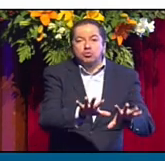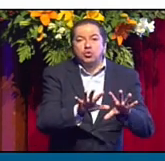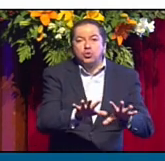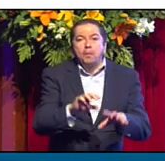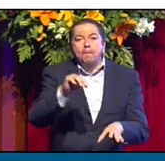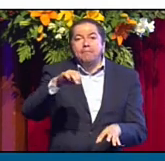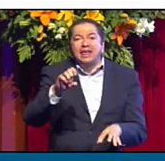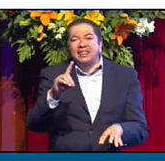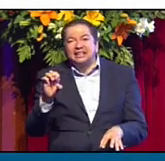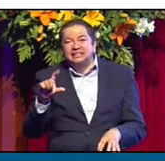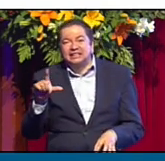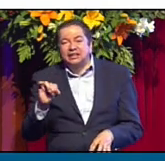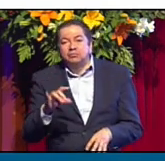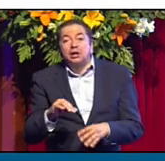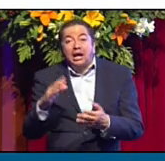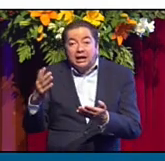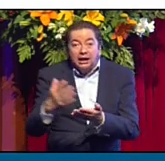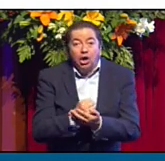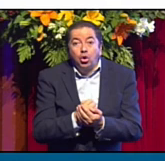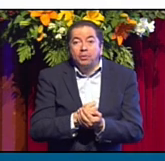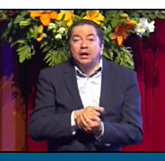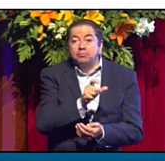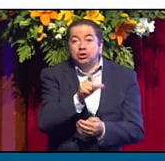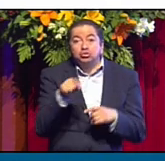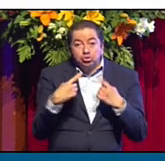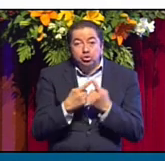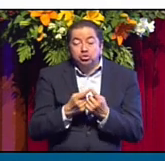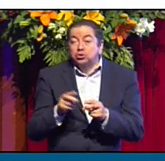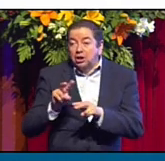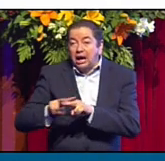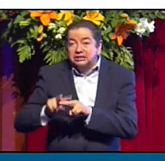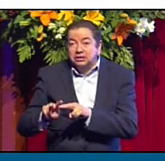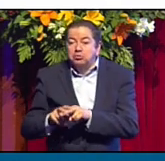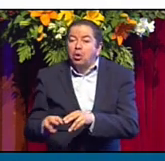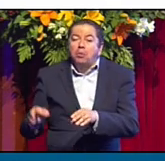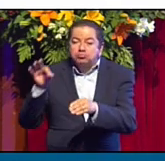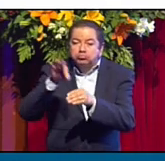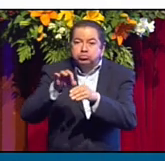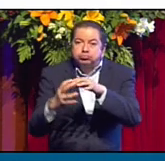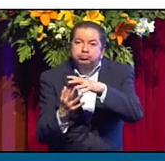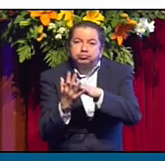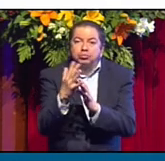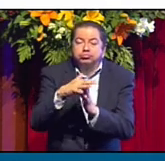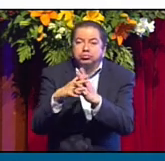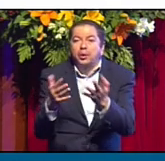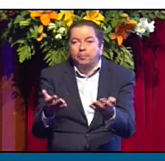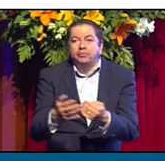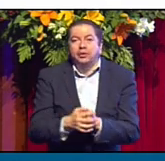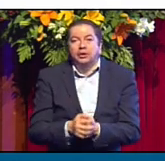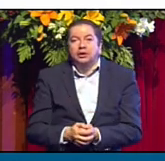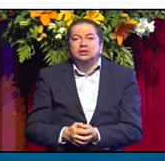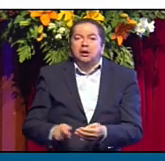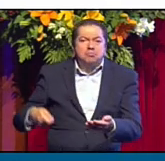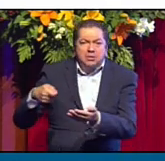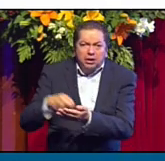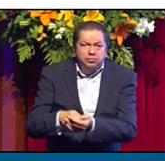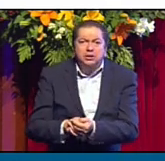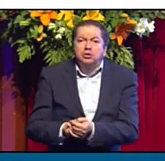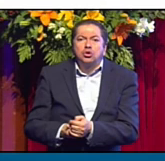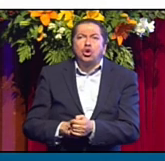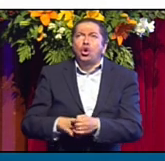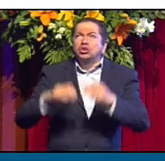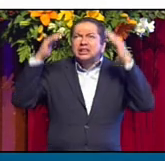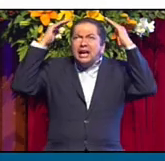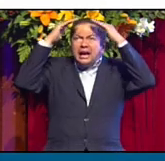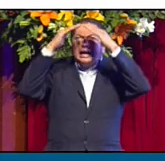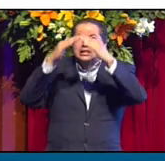Medellín lo había recuperado la gente. Bueno, nosotros hicimos una multicancha en la estación y le colocamos pasto sintético. Pero bueno, una inversión con la que creemos, de techumbre,